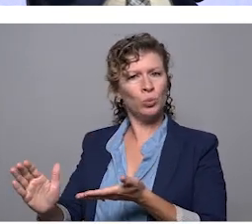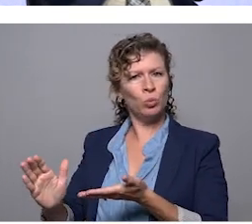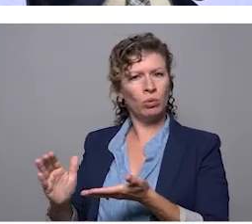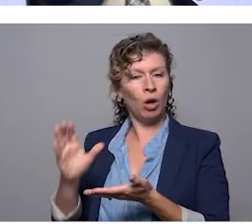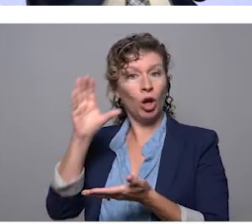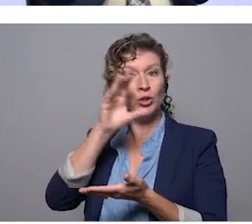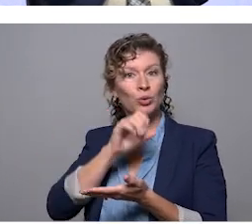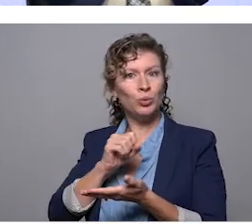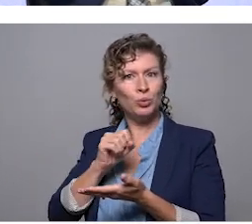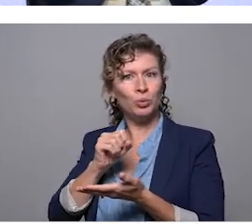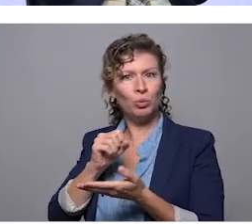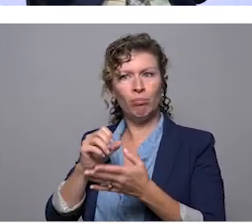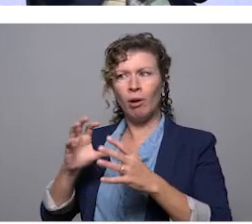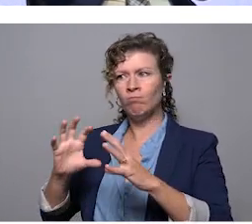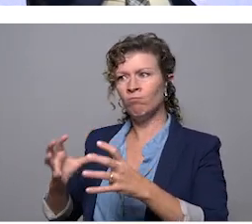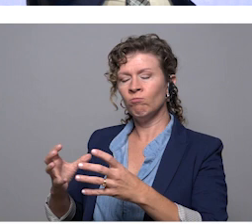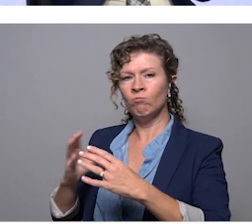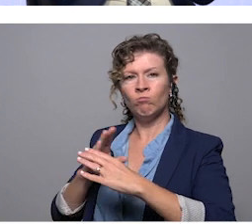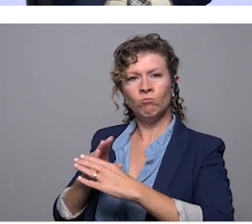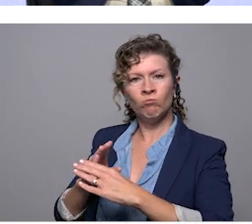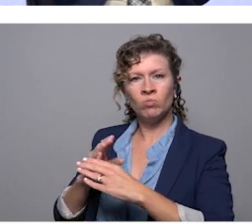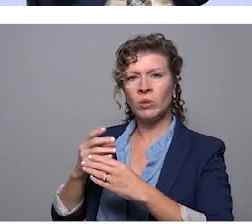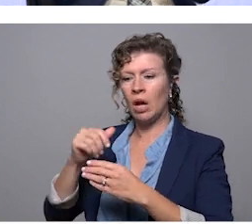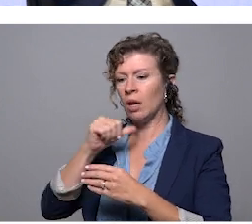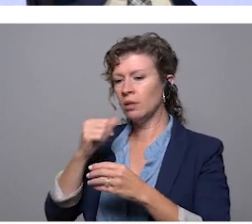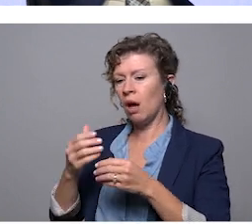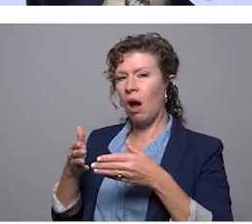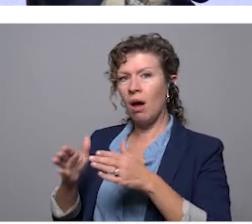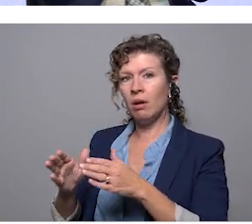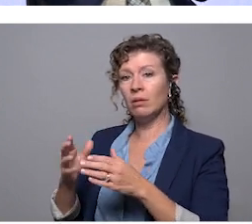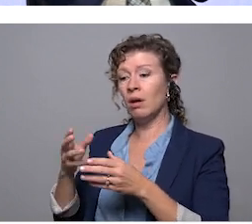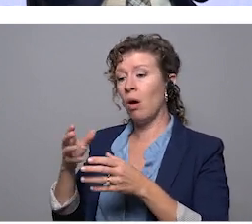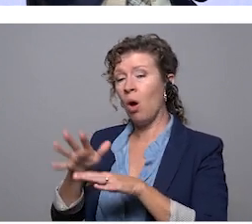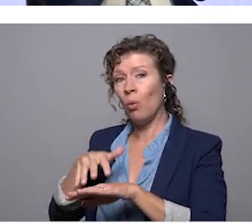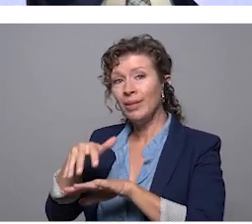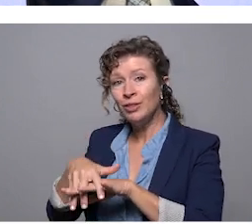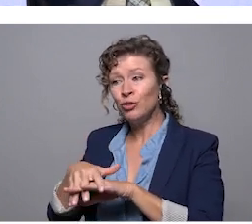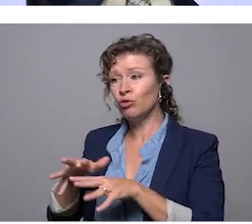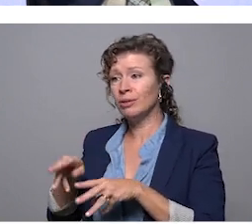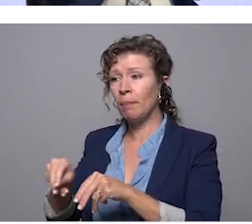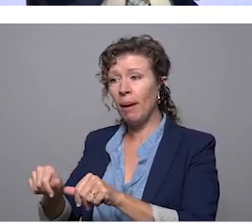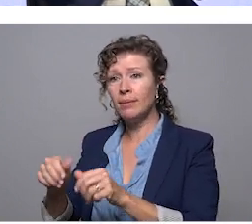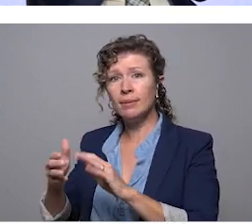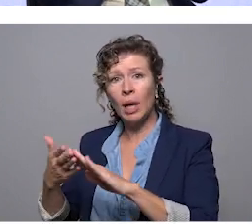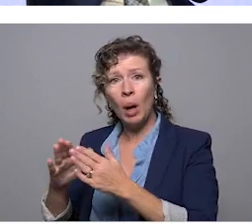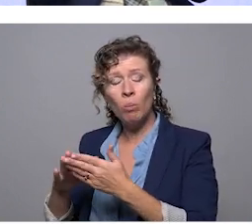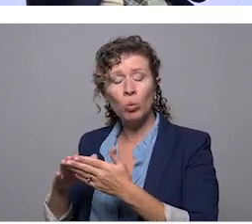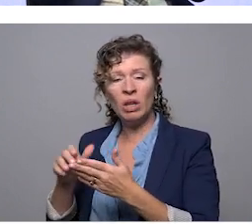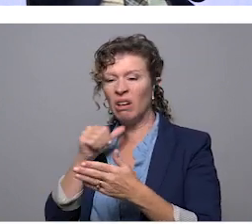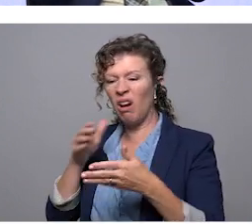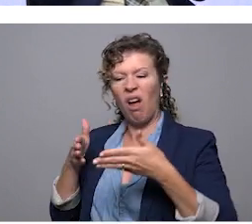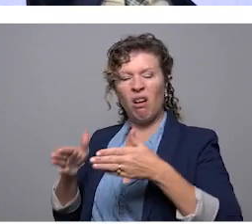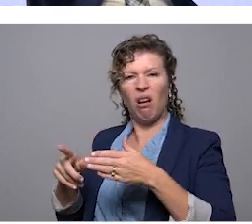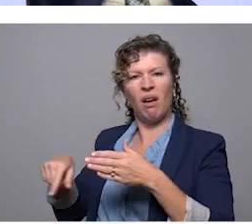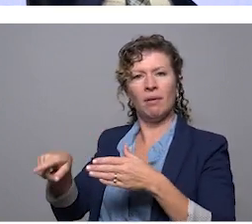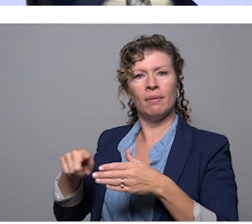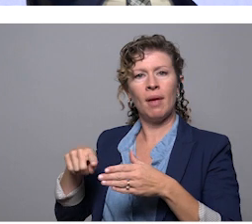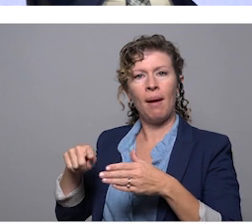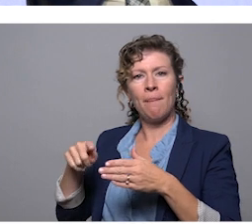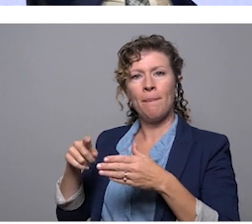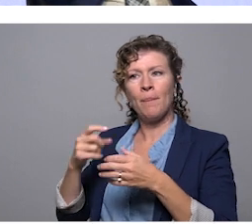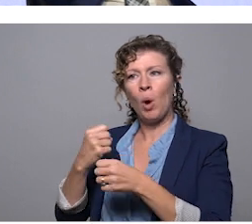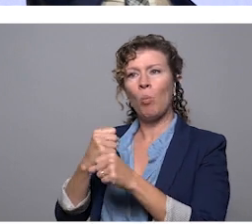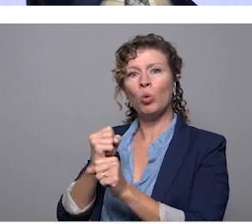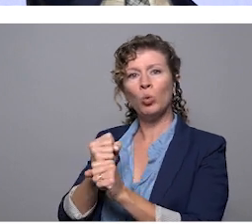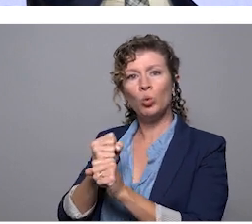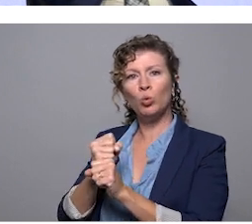permitía a las comunidades indígenas comunidades campesinas que producen que fomentan agricultura familiar que durante la